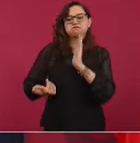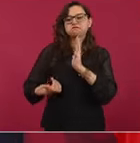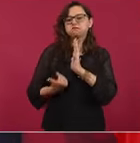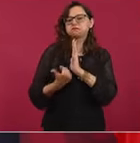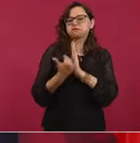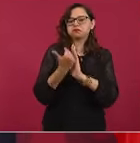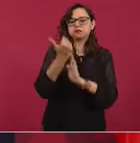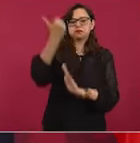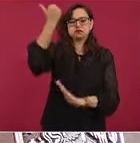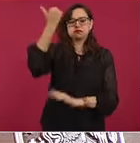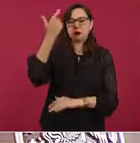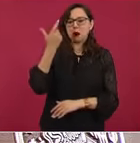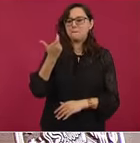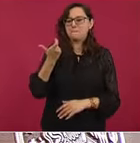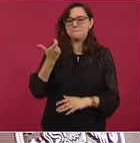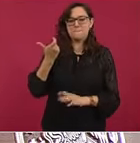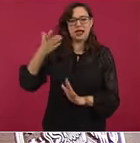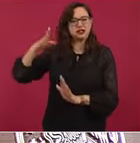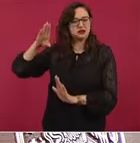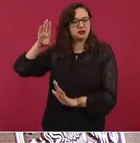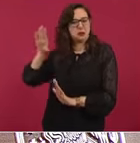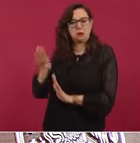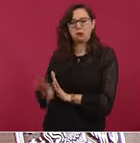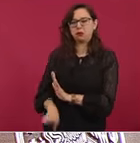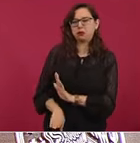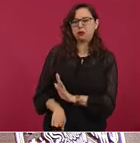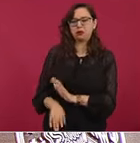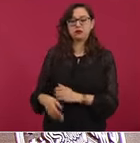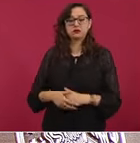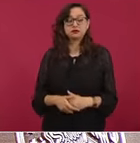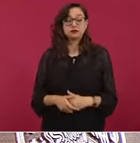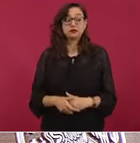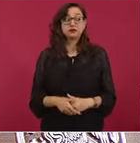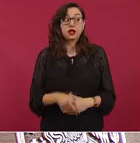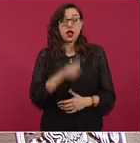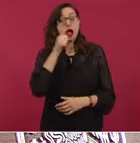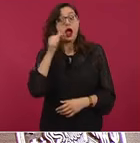Y creo que ayer vi otro, a ver si no es apócrifo,